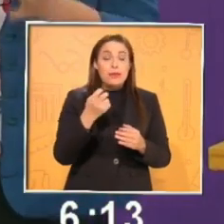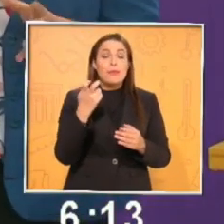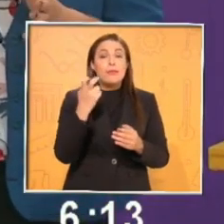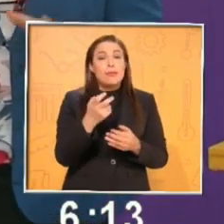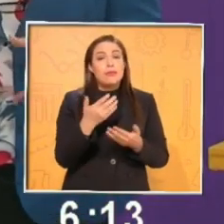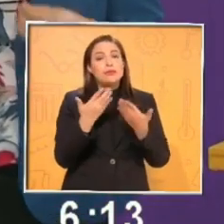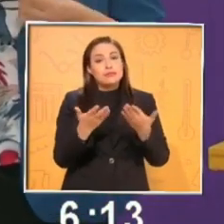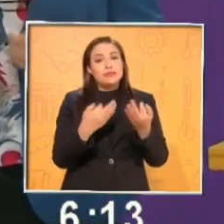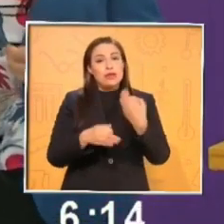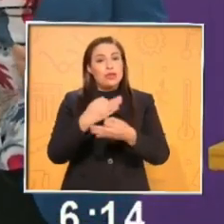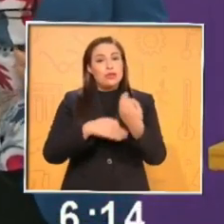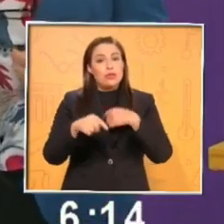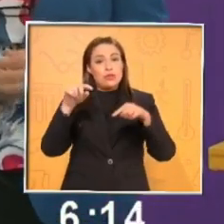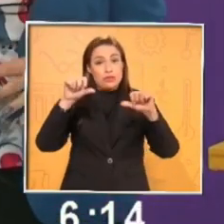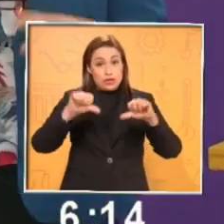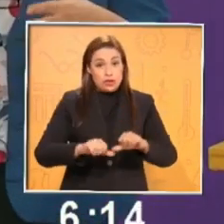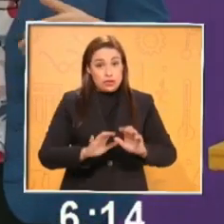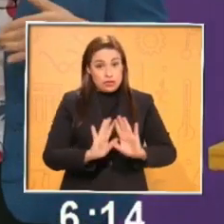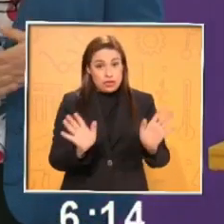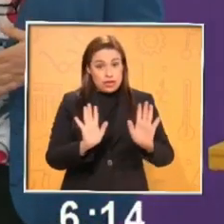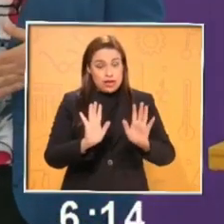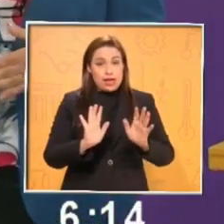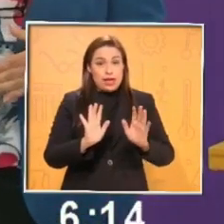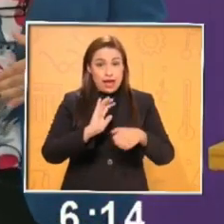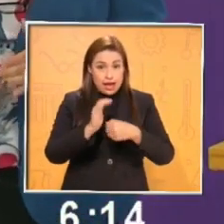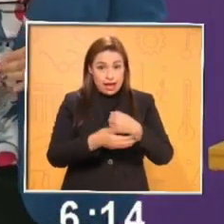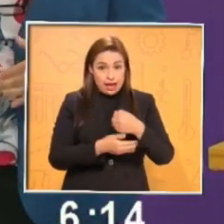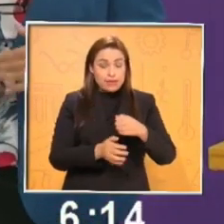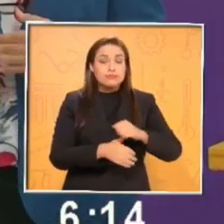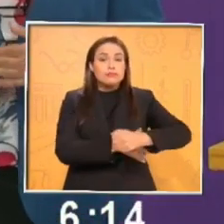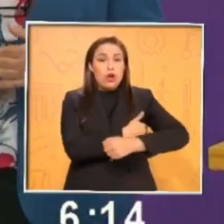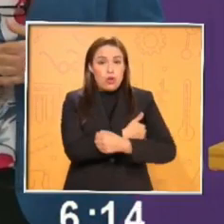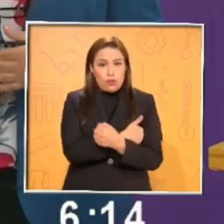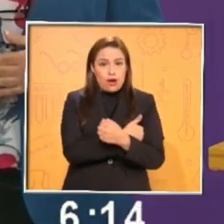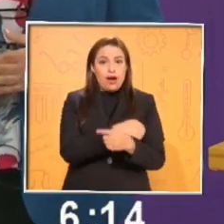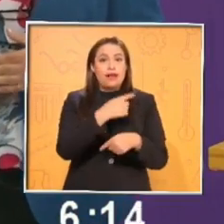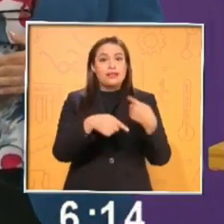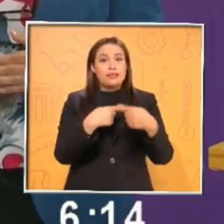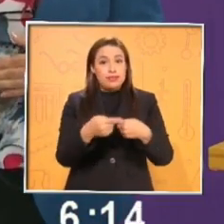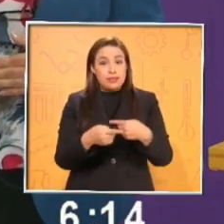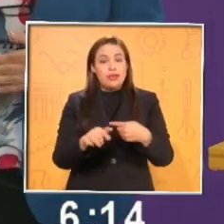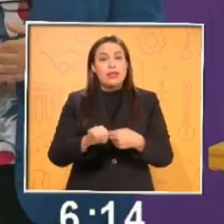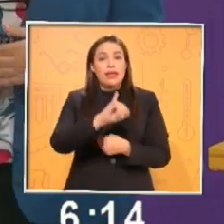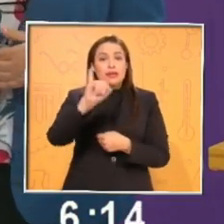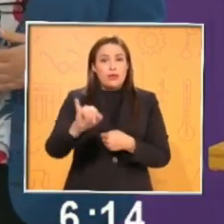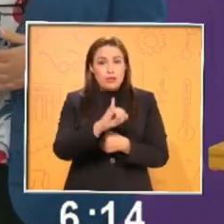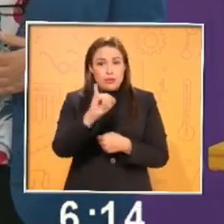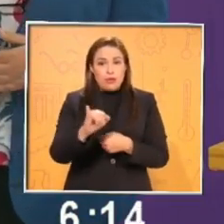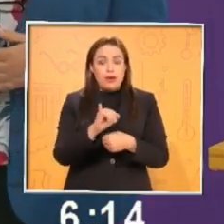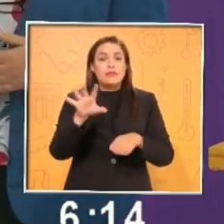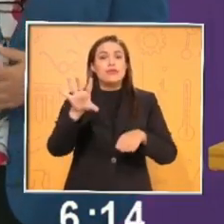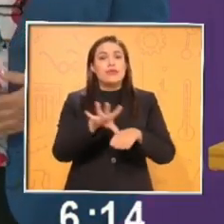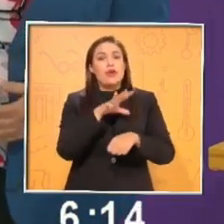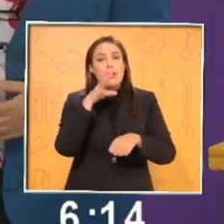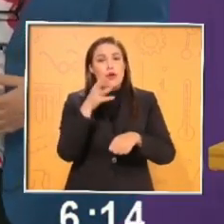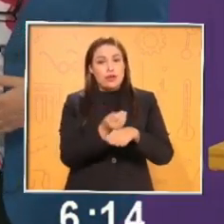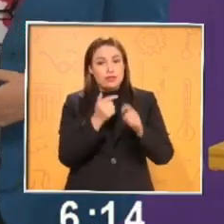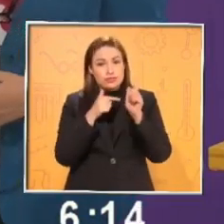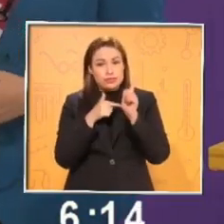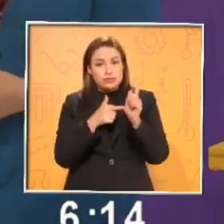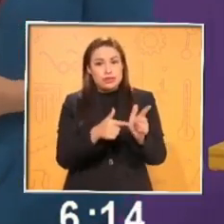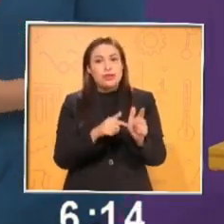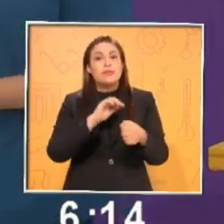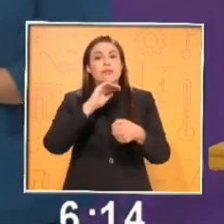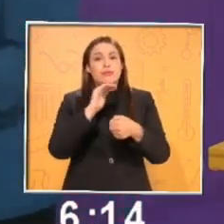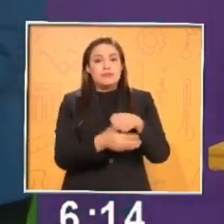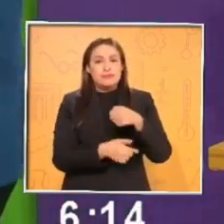lo que hagamos hoy se guarde y el próximo jueves, aquí en punto de las 6 de la tarde, retomamos para finalizar